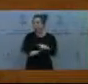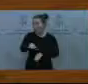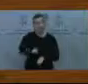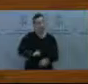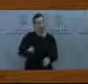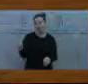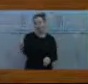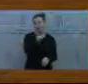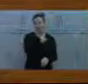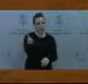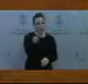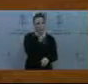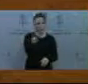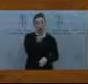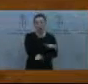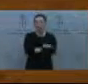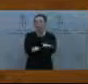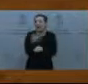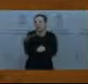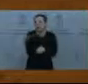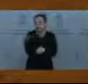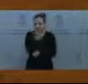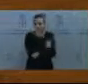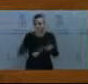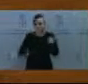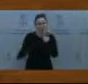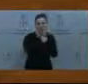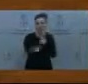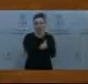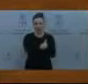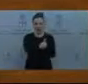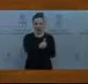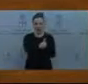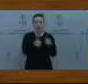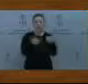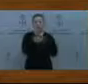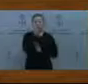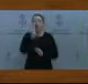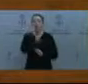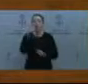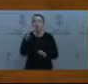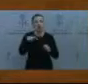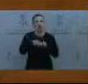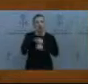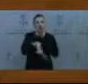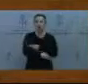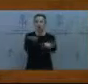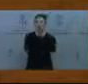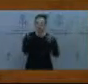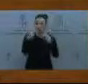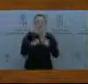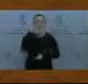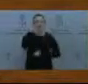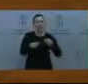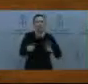priorizar, gobernar es comprometer recursos públicos a utilidades sociales y gobernar es poner el acento en